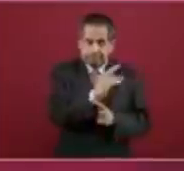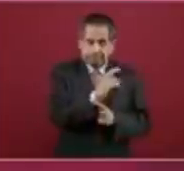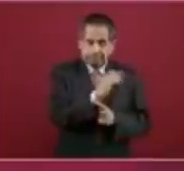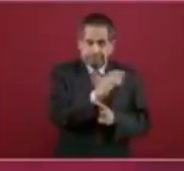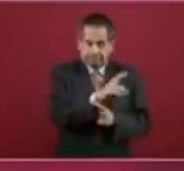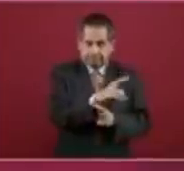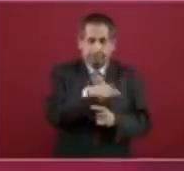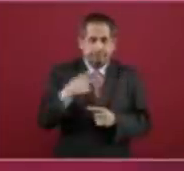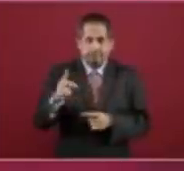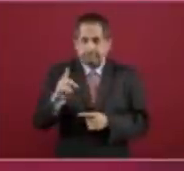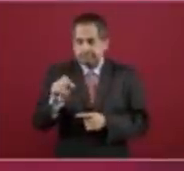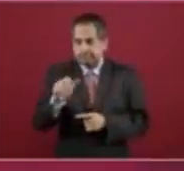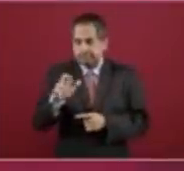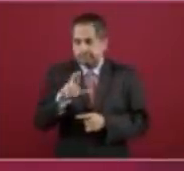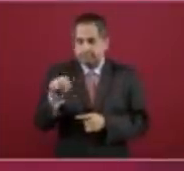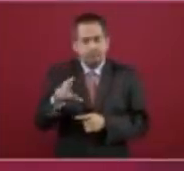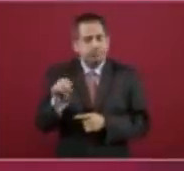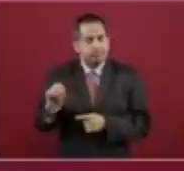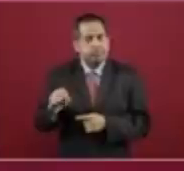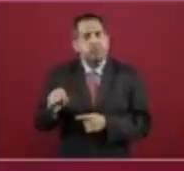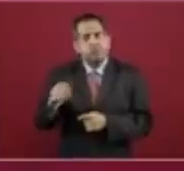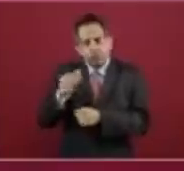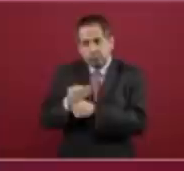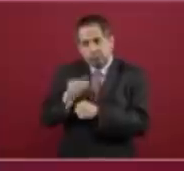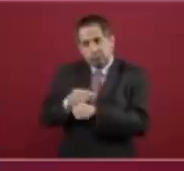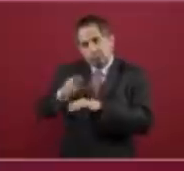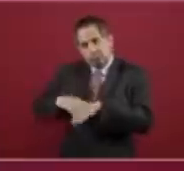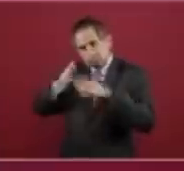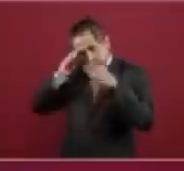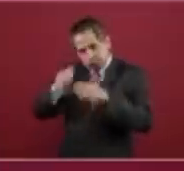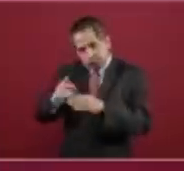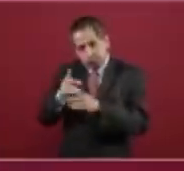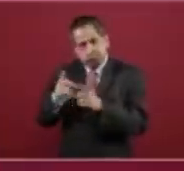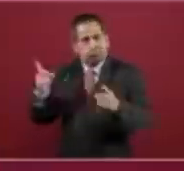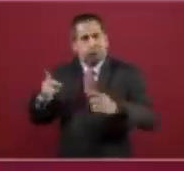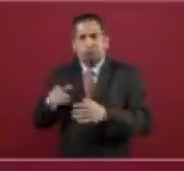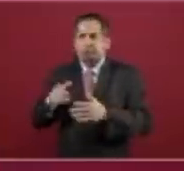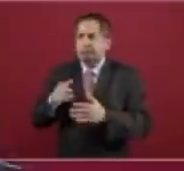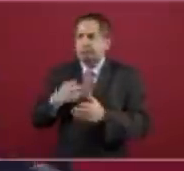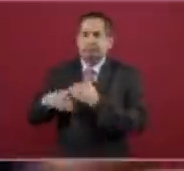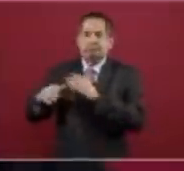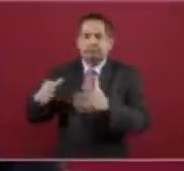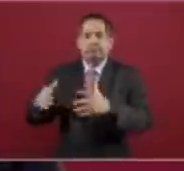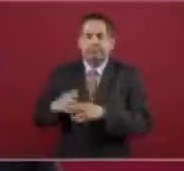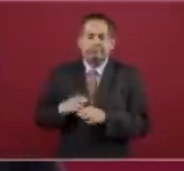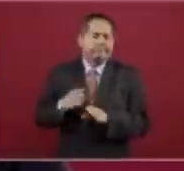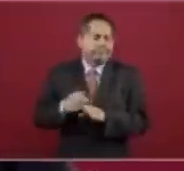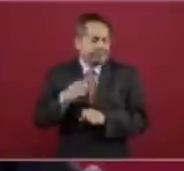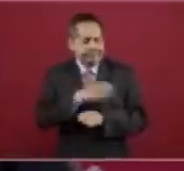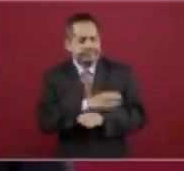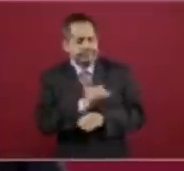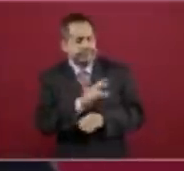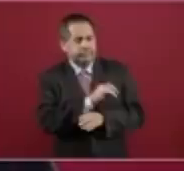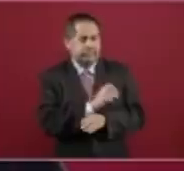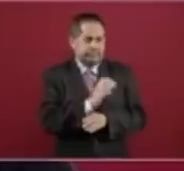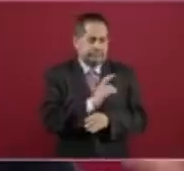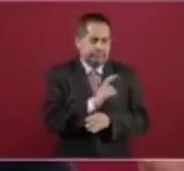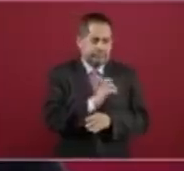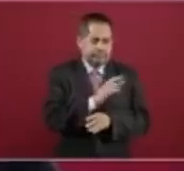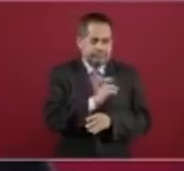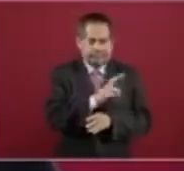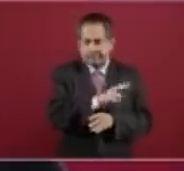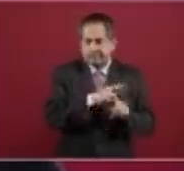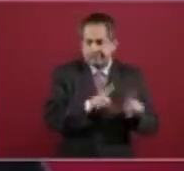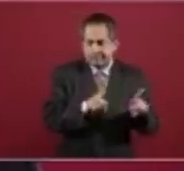Ahora va a haber mucho más desarrollo en el país, independientemente